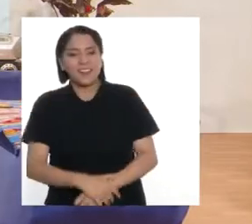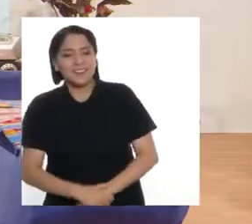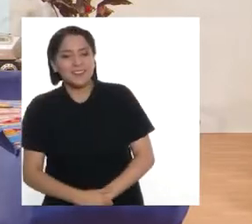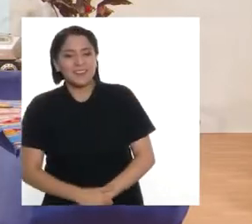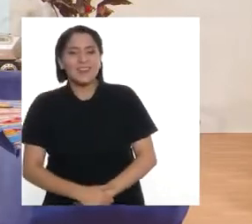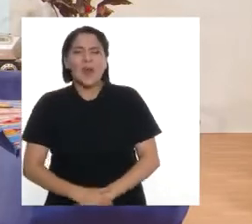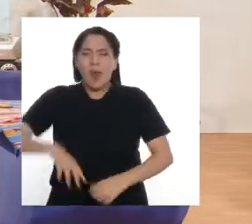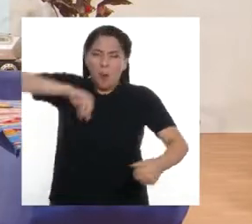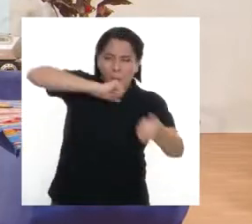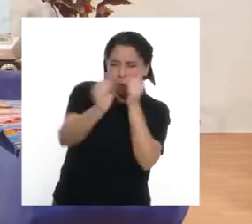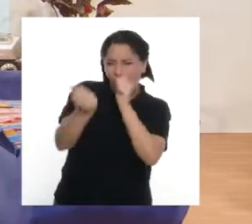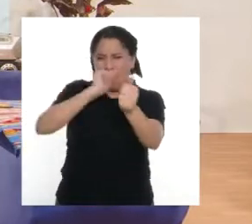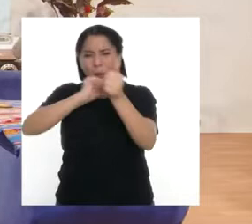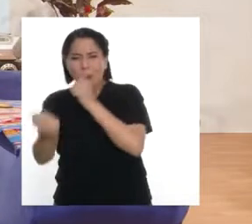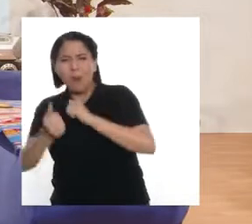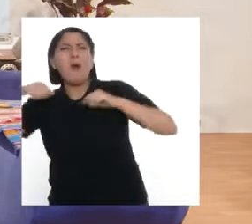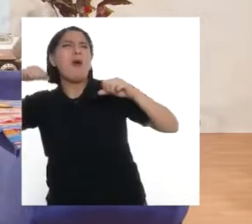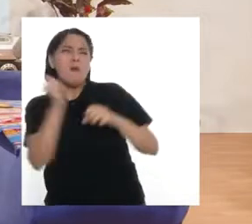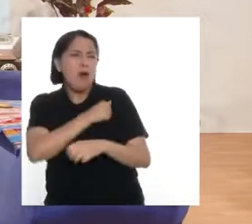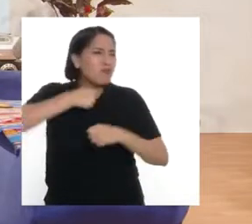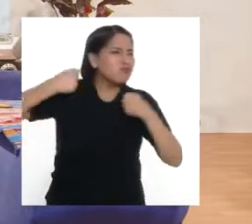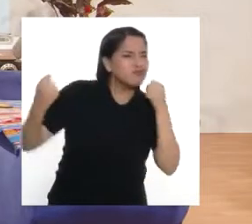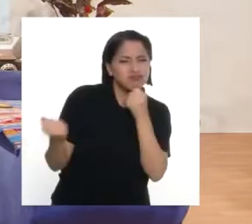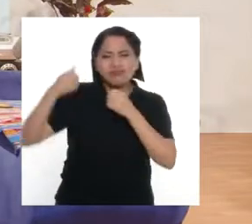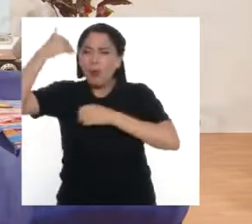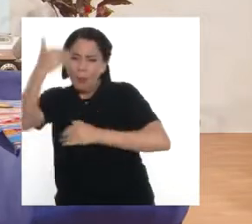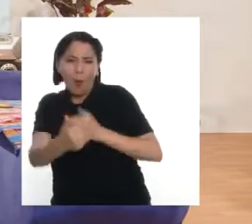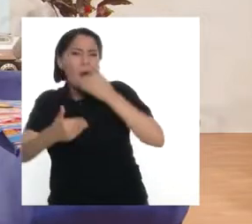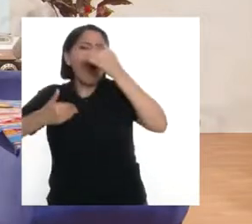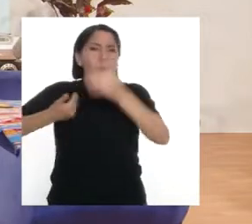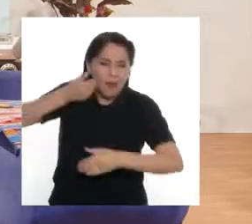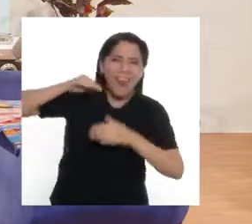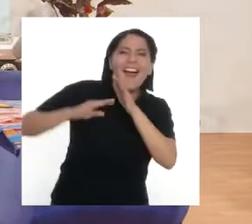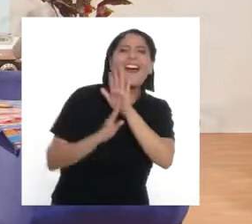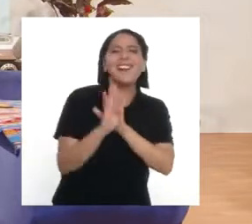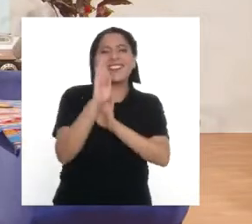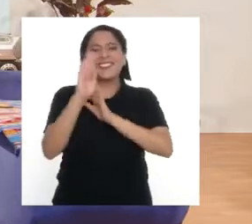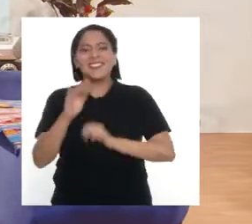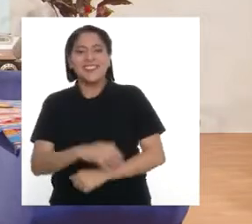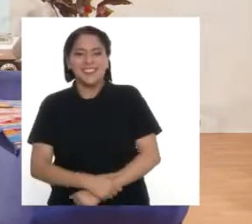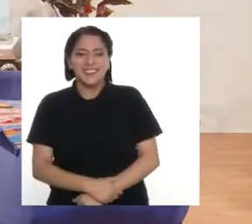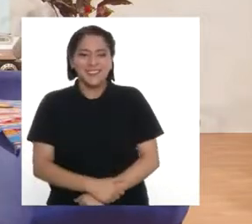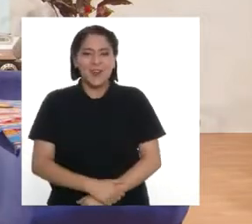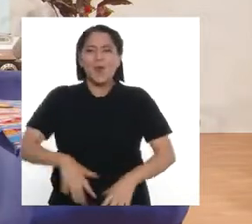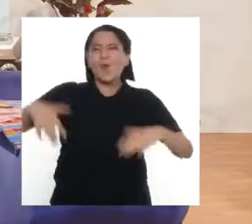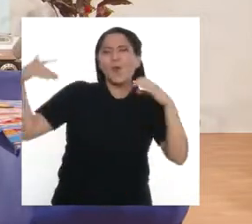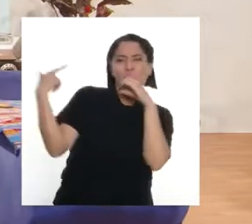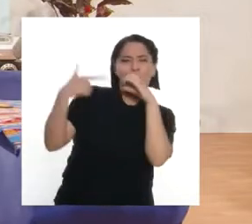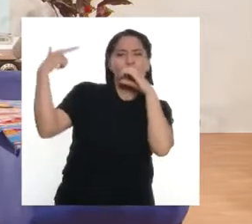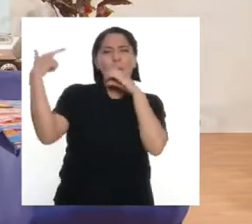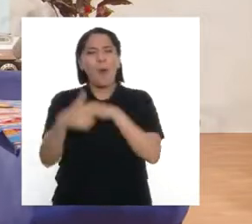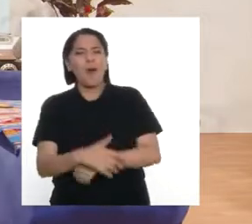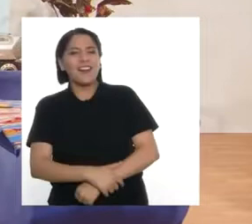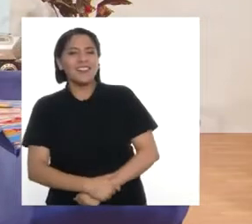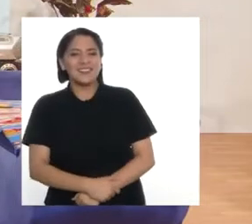¡Oh! ¡Muchas batallas! Vamos a probar y poquito a poco así mejorar.